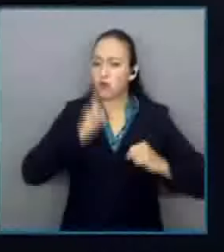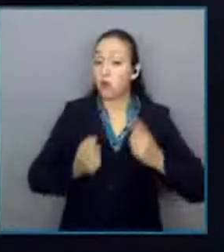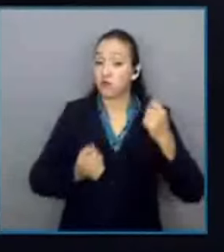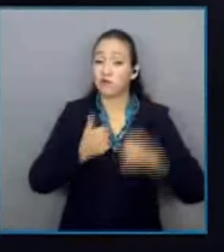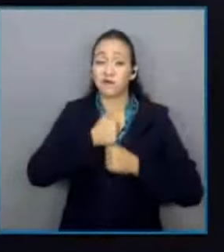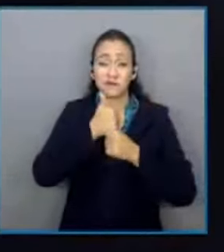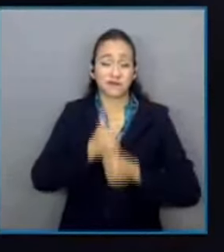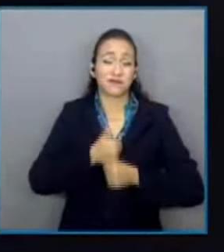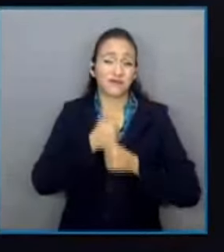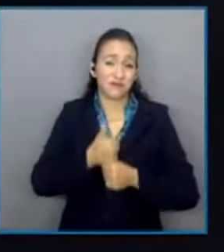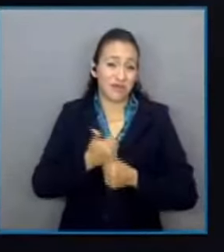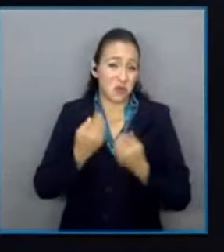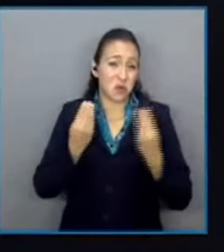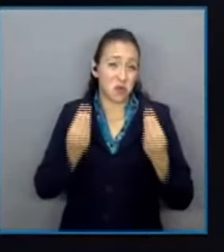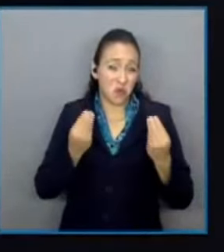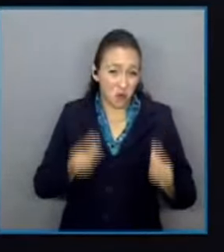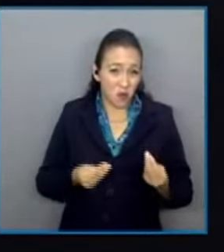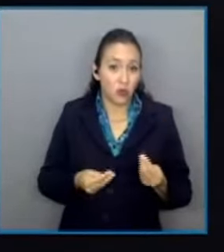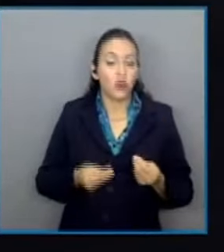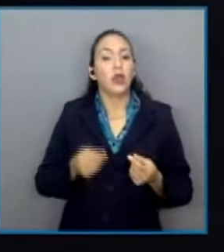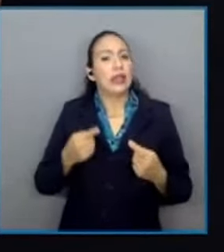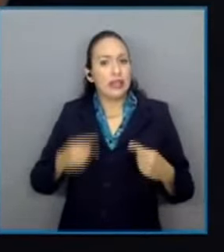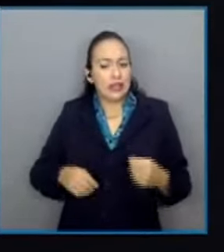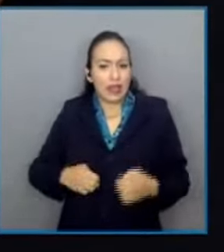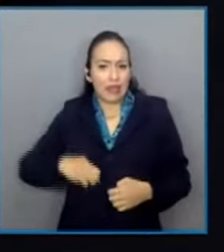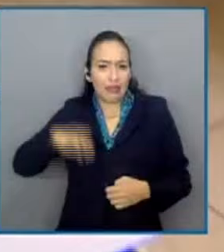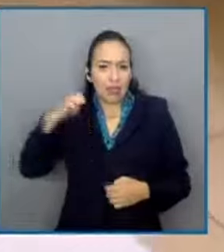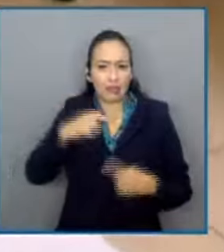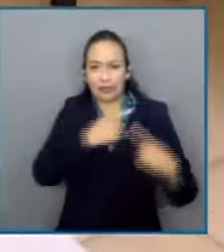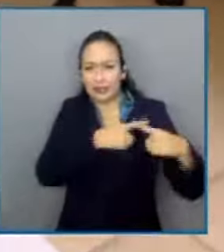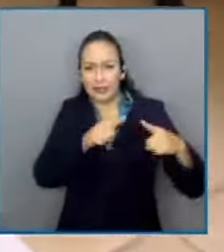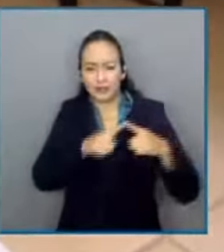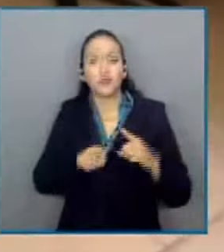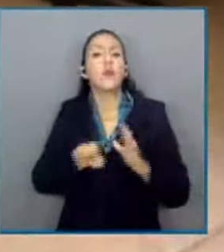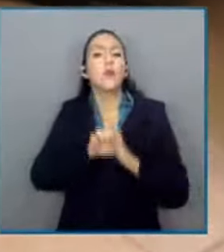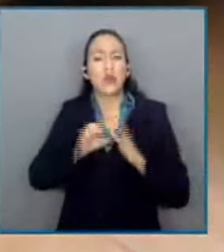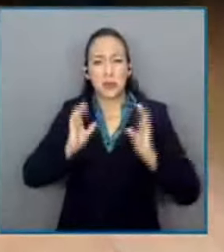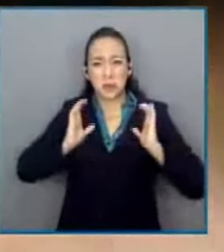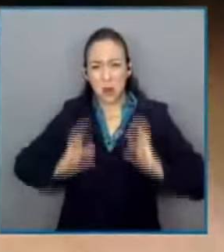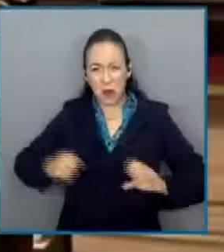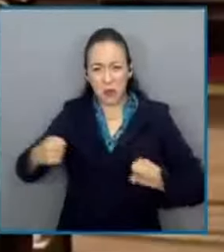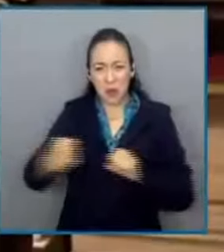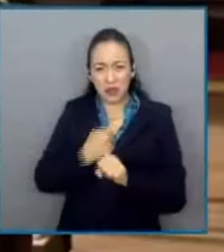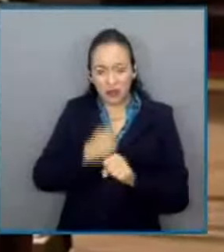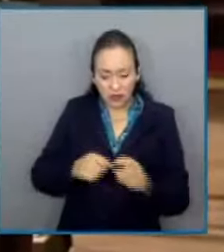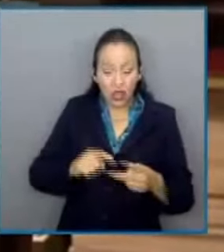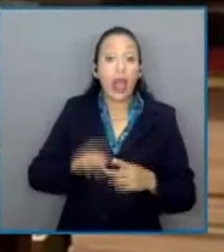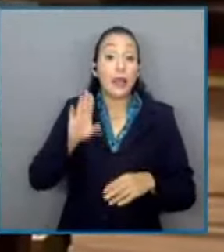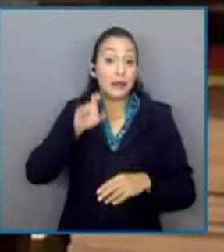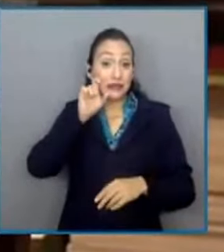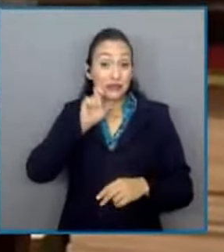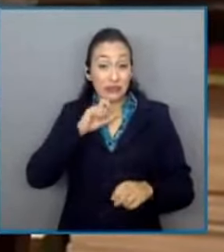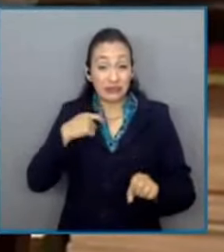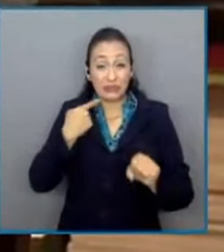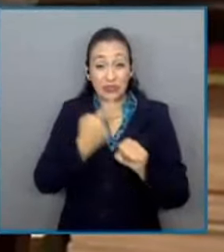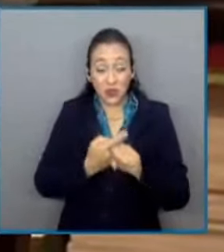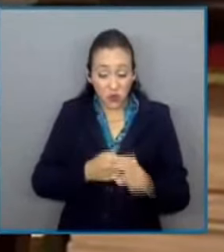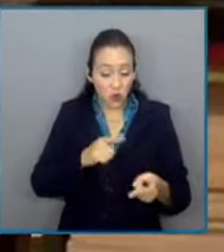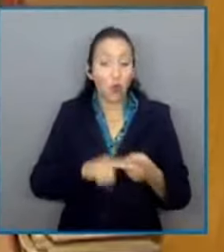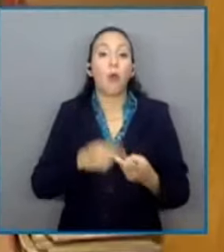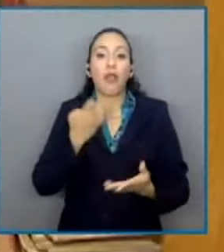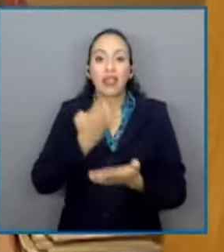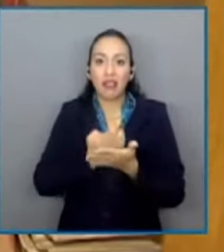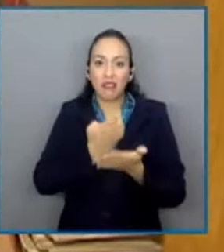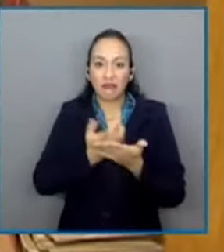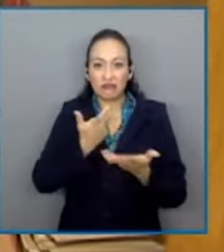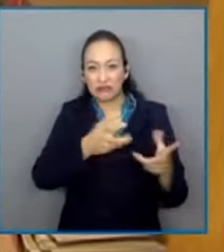mujeres víctimas de distintos tipos de violencia, como física, sexual, emocional, económica, laboral o patrimonial.